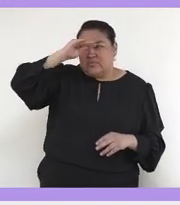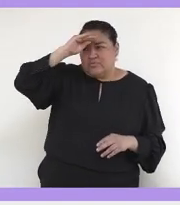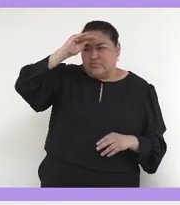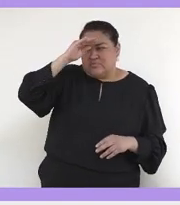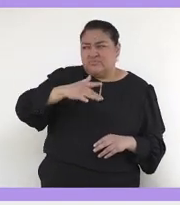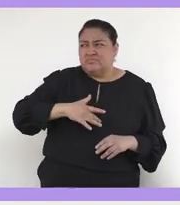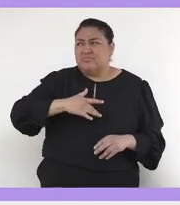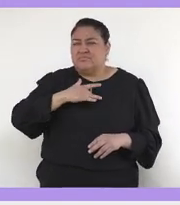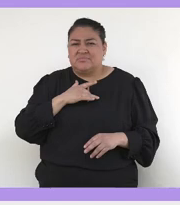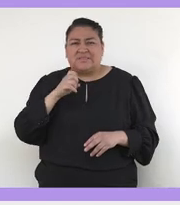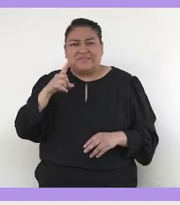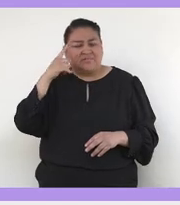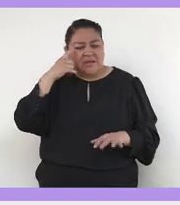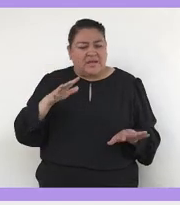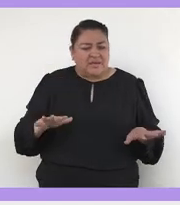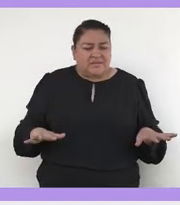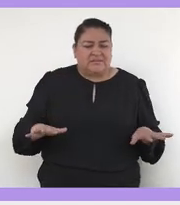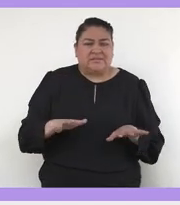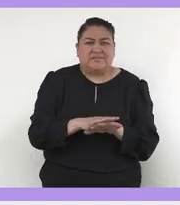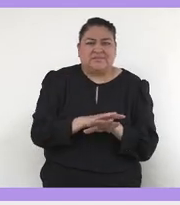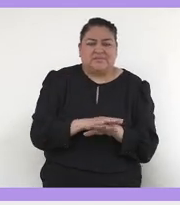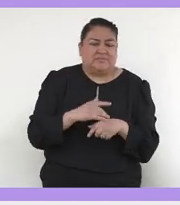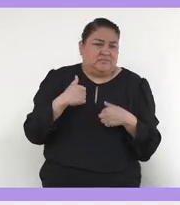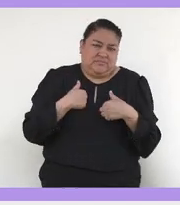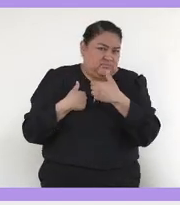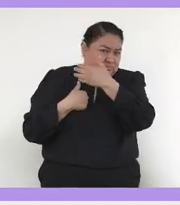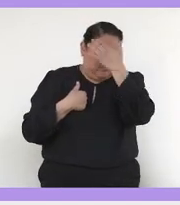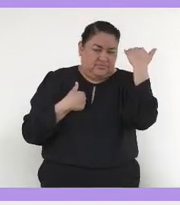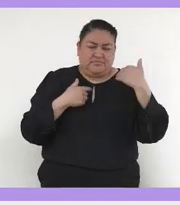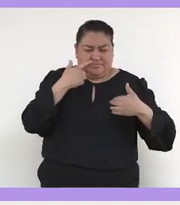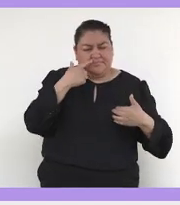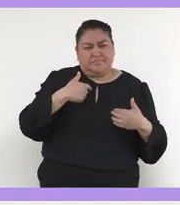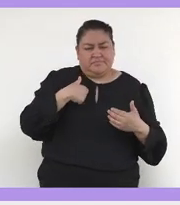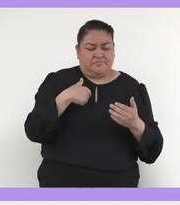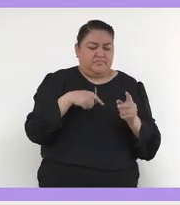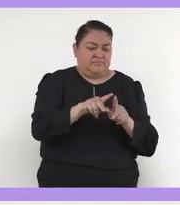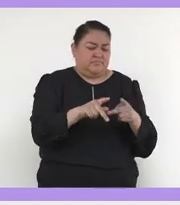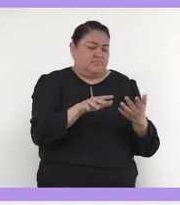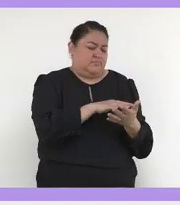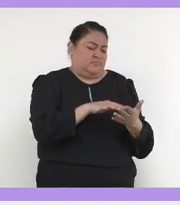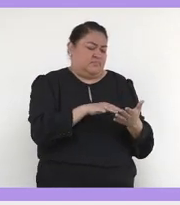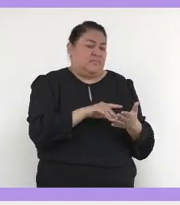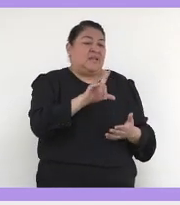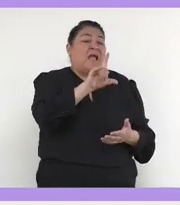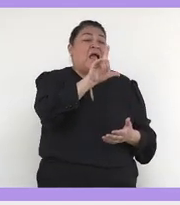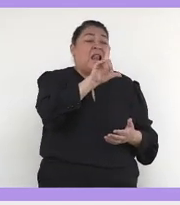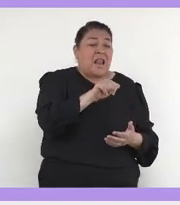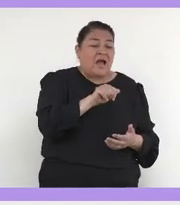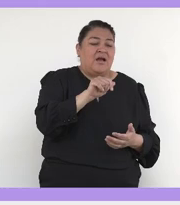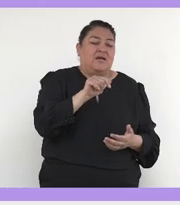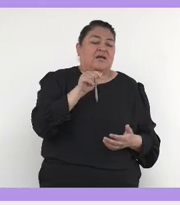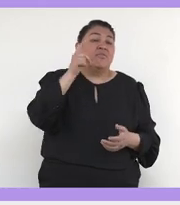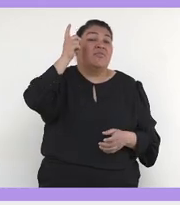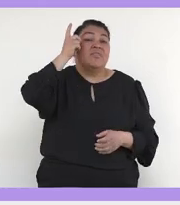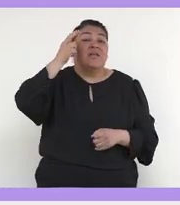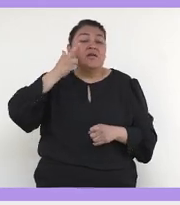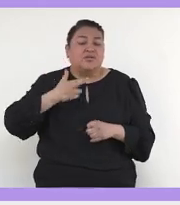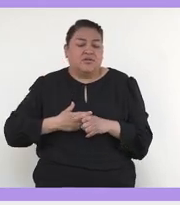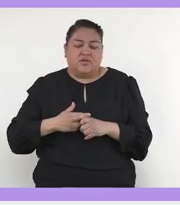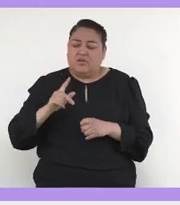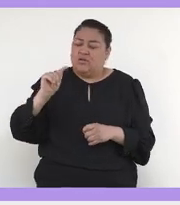que nuestras palabras tienen en otra persona yo cada vez que Leo así la director técnico Milagros Martínez